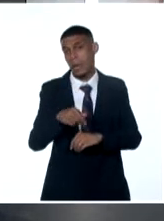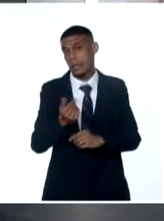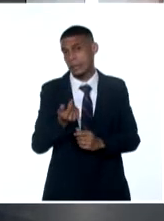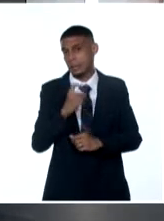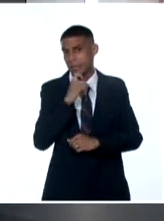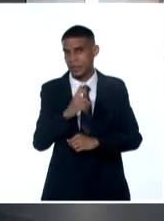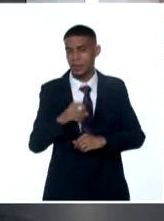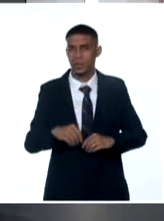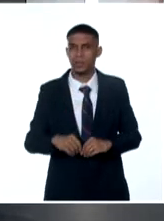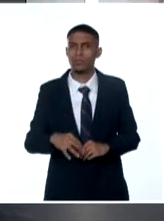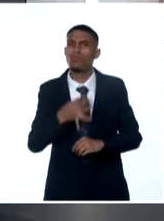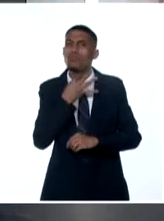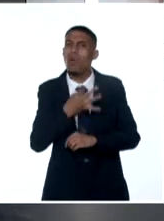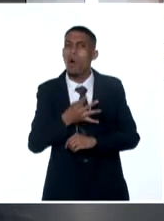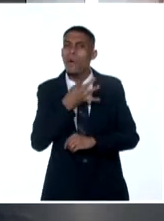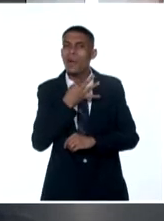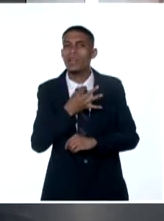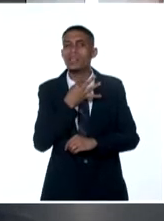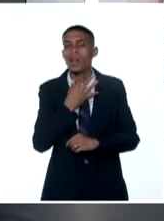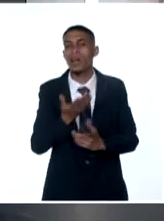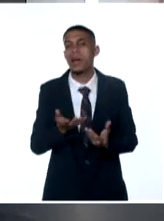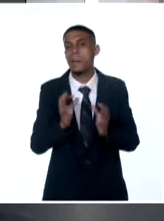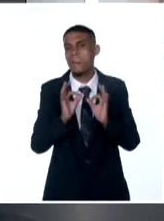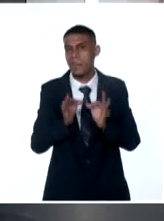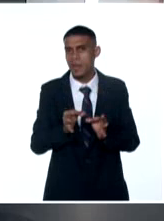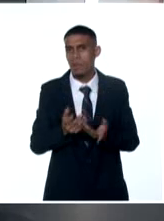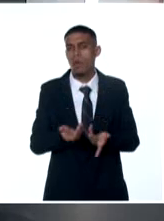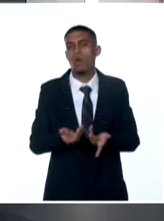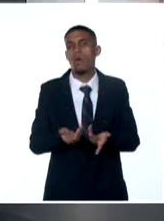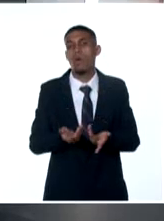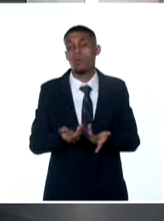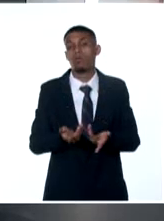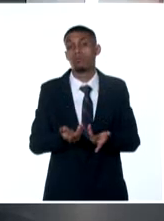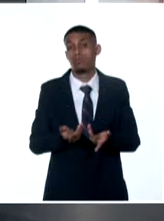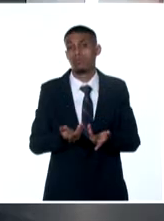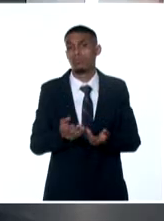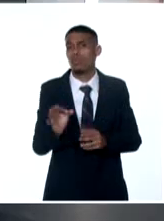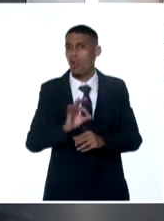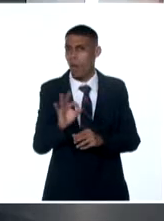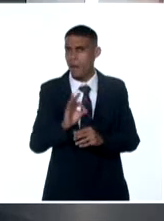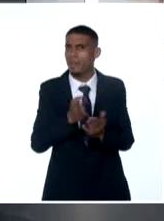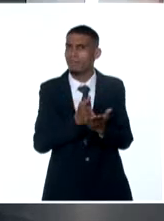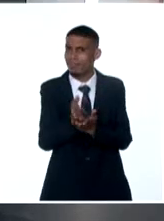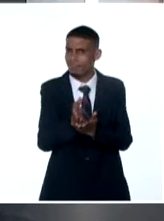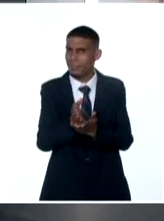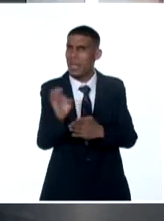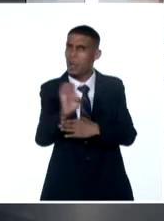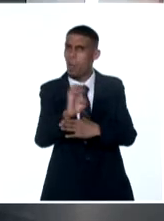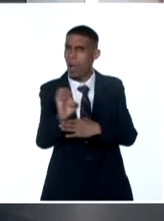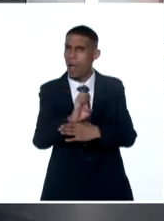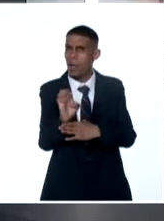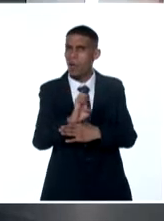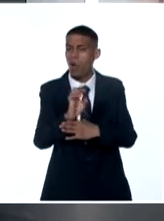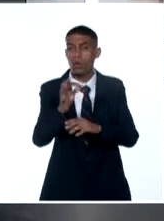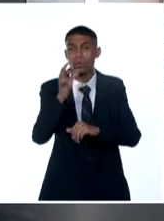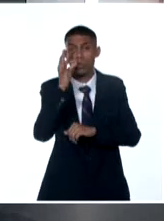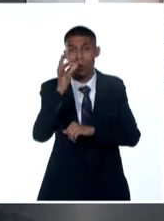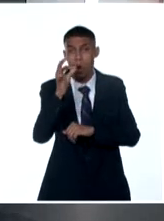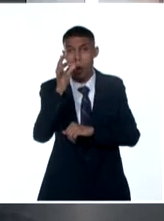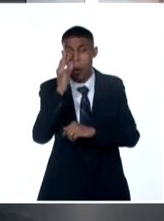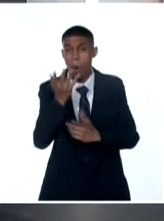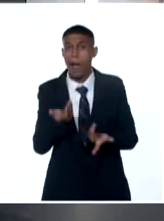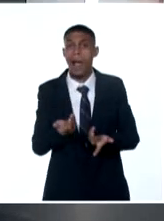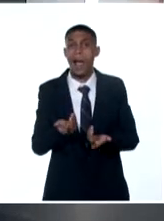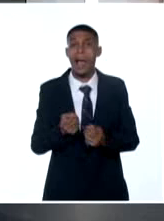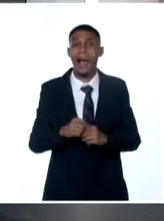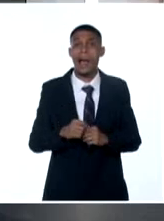tengámoslo claro, es la raíz de muchos otros fenómenos que hoy están presentes en Ecuador, como la corrupción, el narcotráfico, la inestabilidad